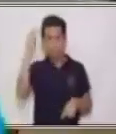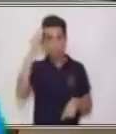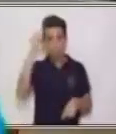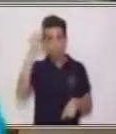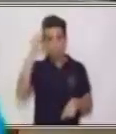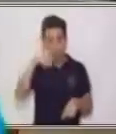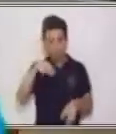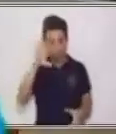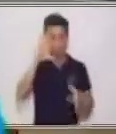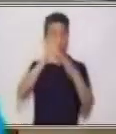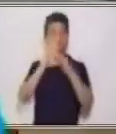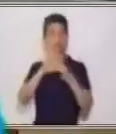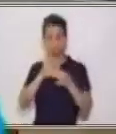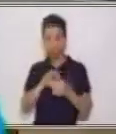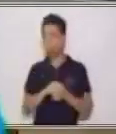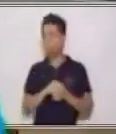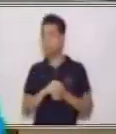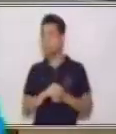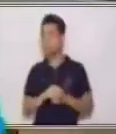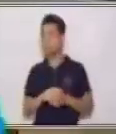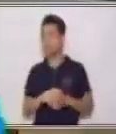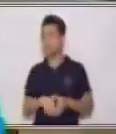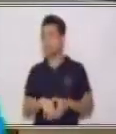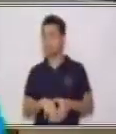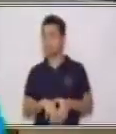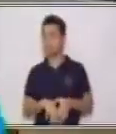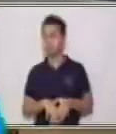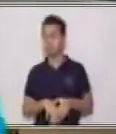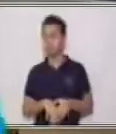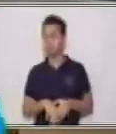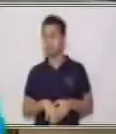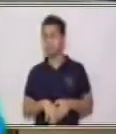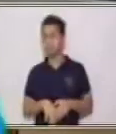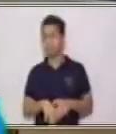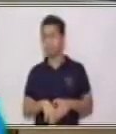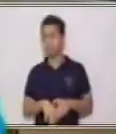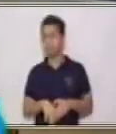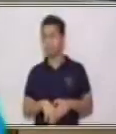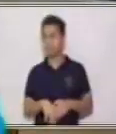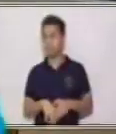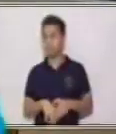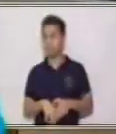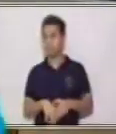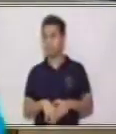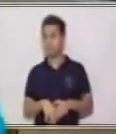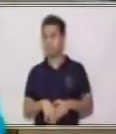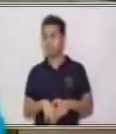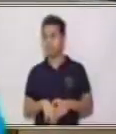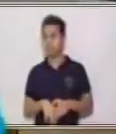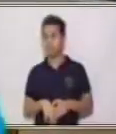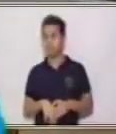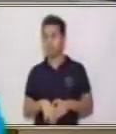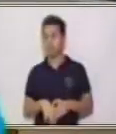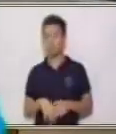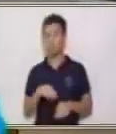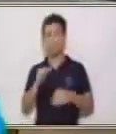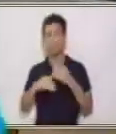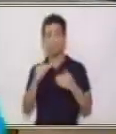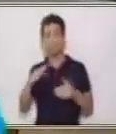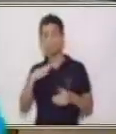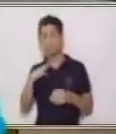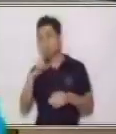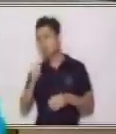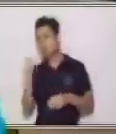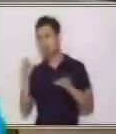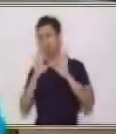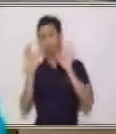Y es lo que trata también de llevar luego de esto a esas cualidades que tiene la redacción, que